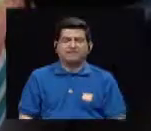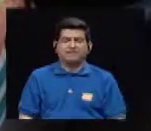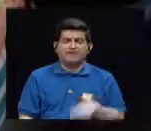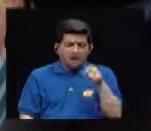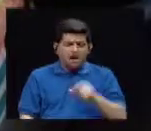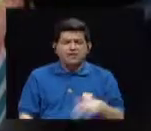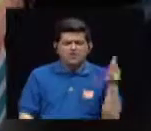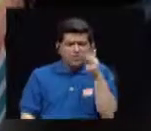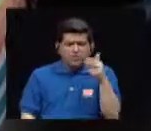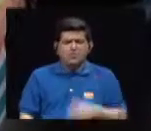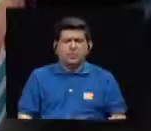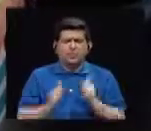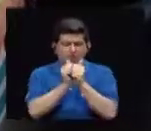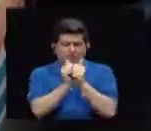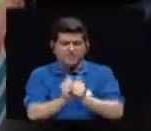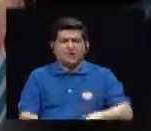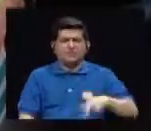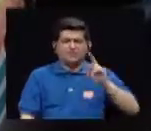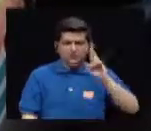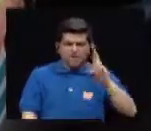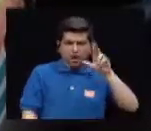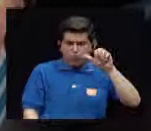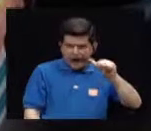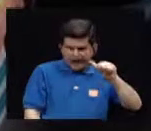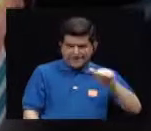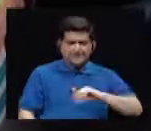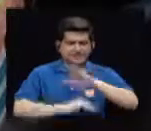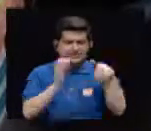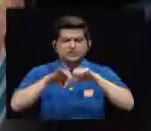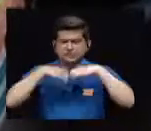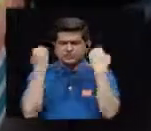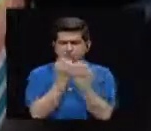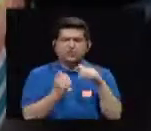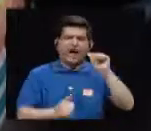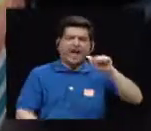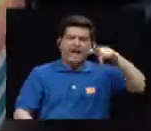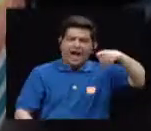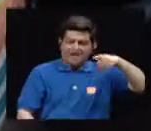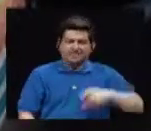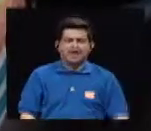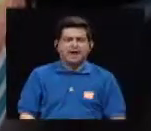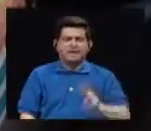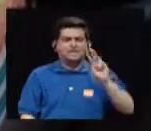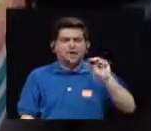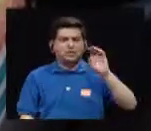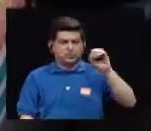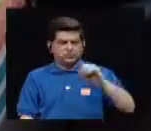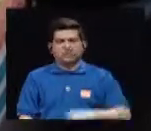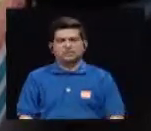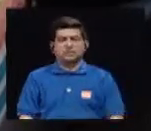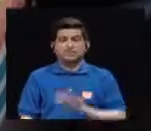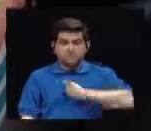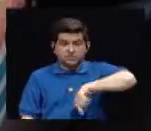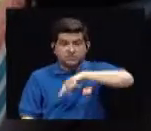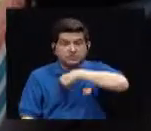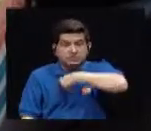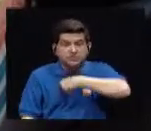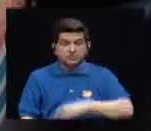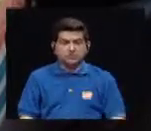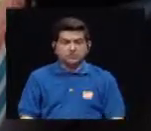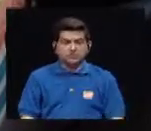fin, y fuimos grabando con Raúl Arias y con, bueno, con todo el equipo, Alejandra Portillo, con Mauricio Ortiz.